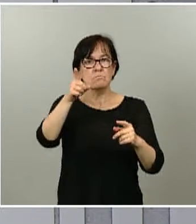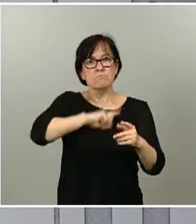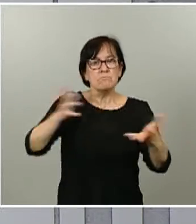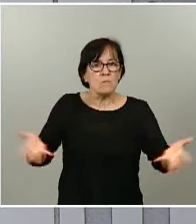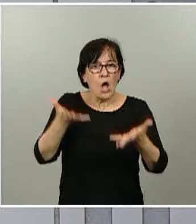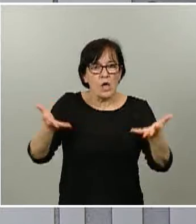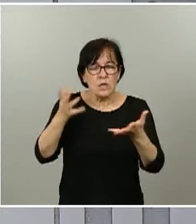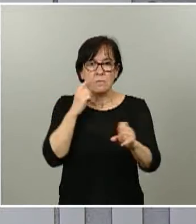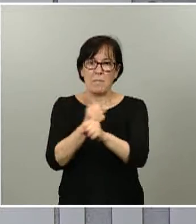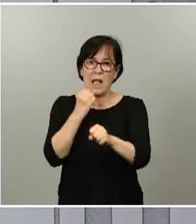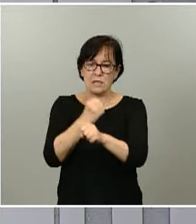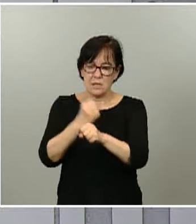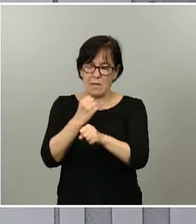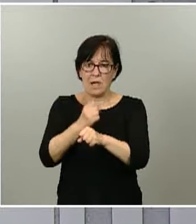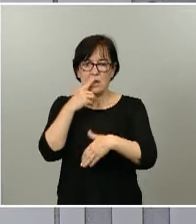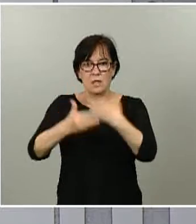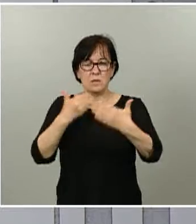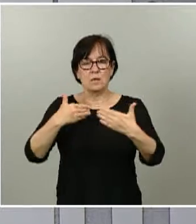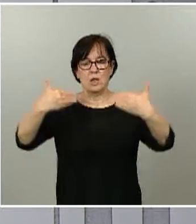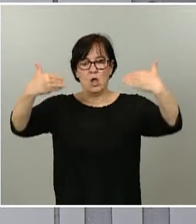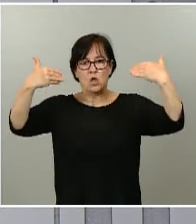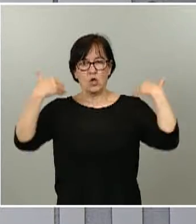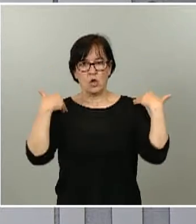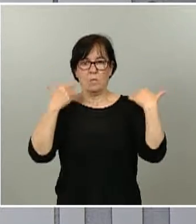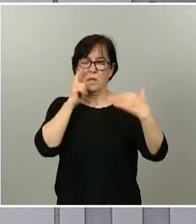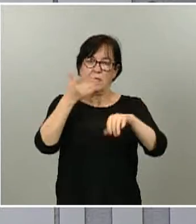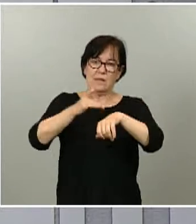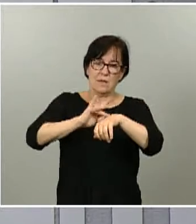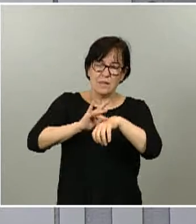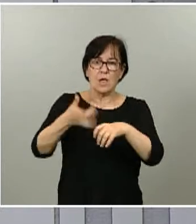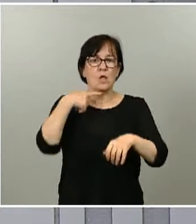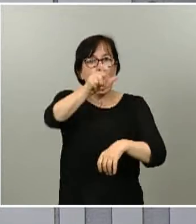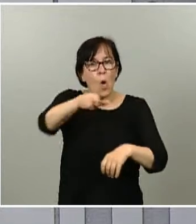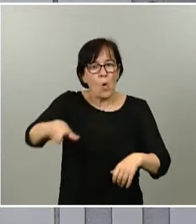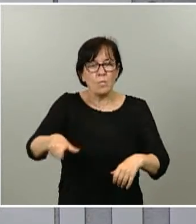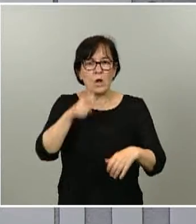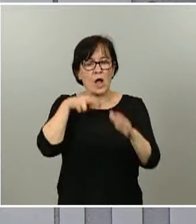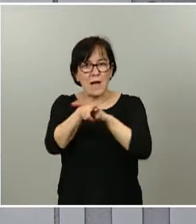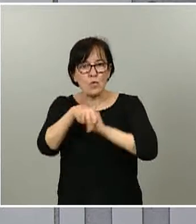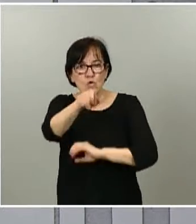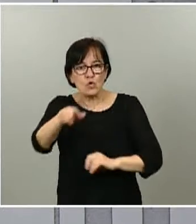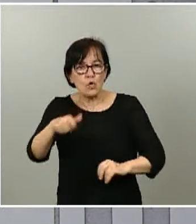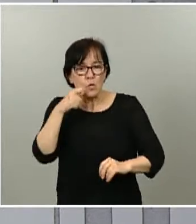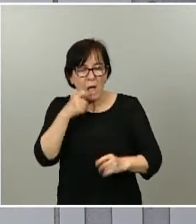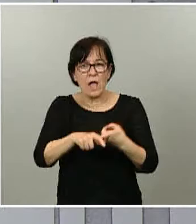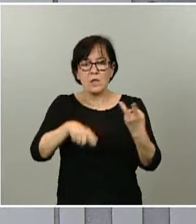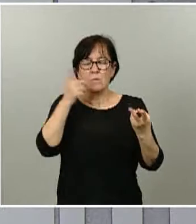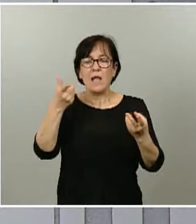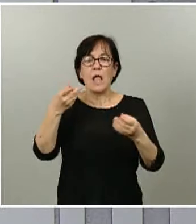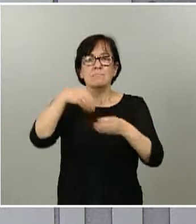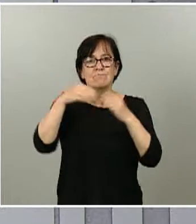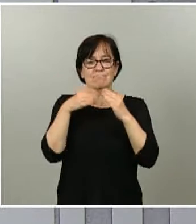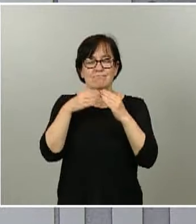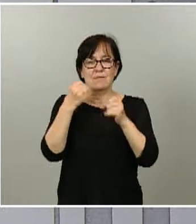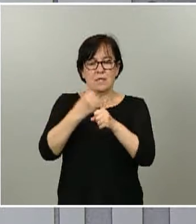trabajando en materia de competencias digitales, de nuestro capital humano, a seguir aportando para que el teletrabajo se convierta también en